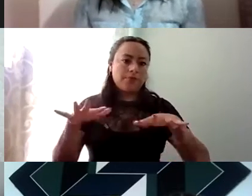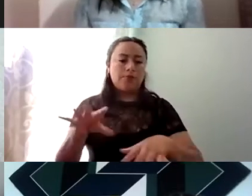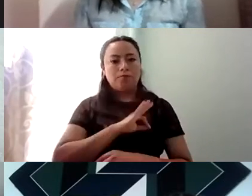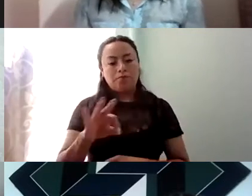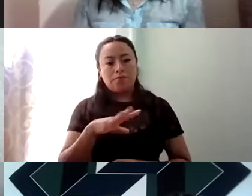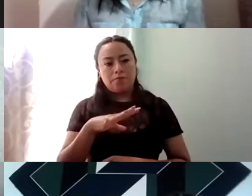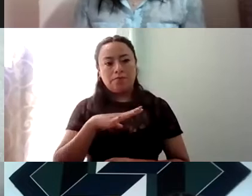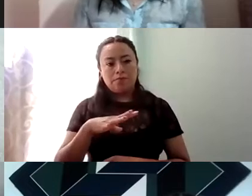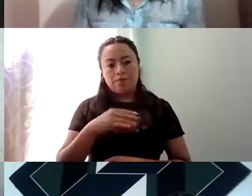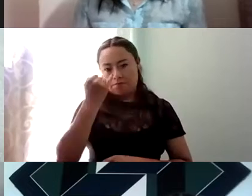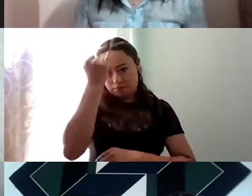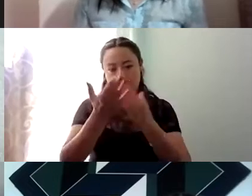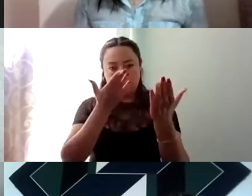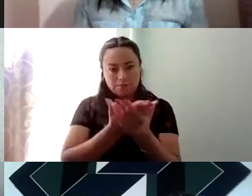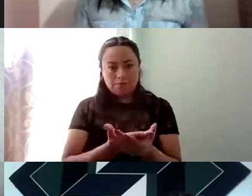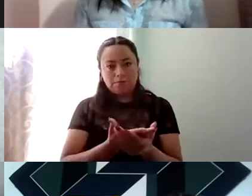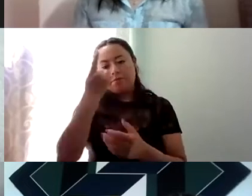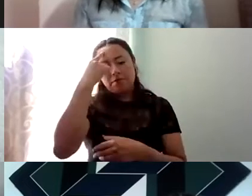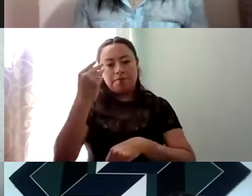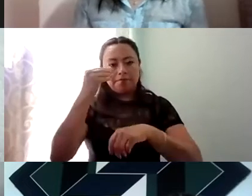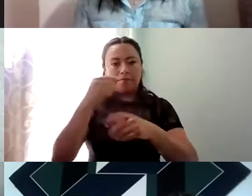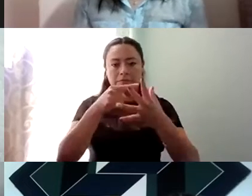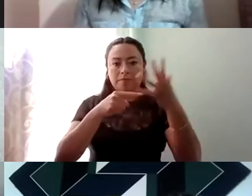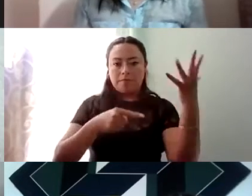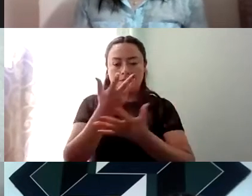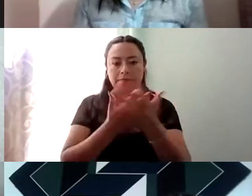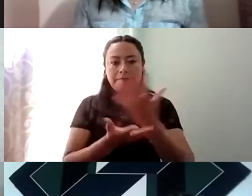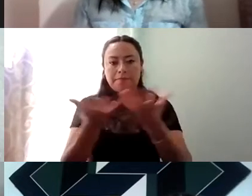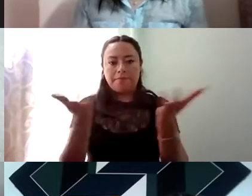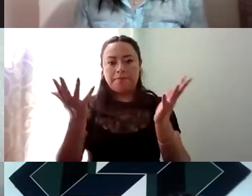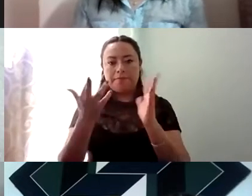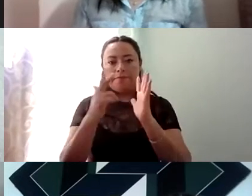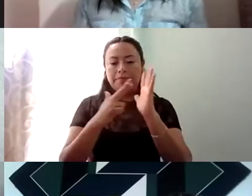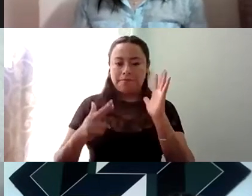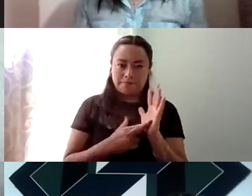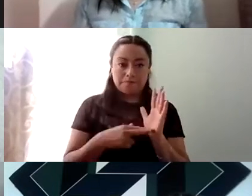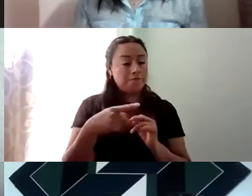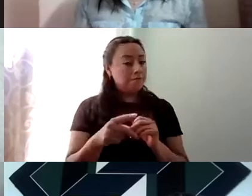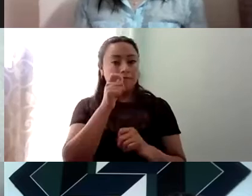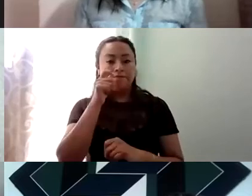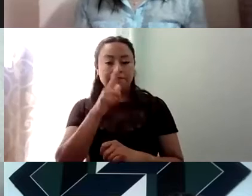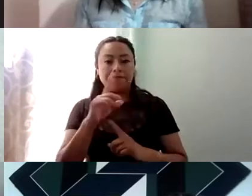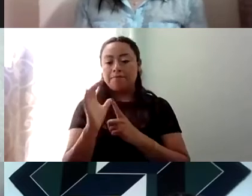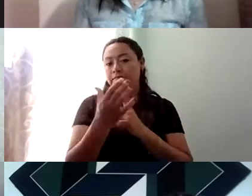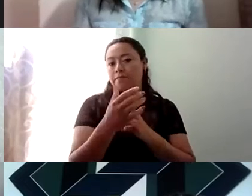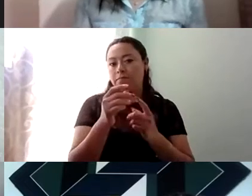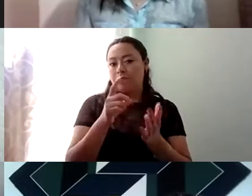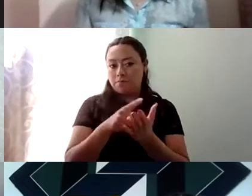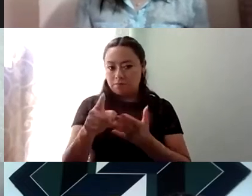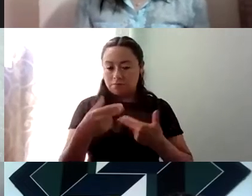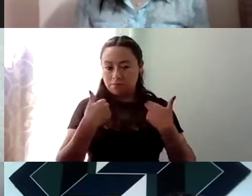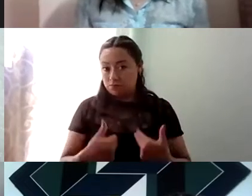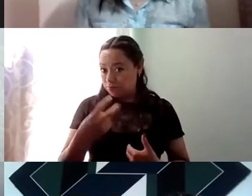de regularlos, pero también desde los derechos humanos, que yo creo que es la parte más inmediata